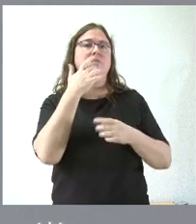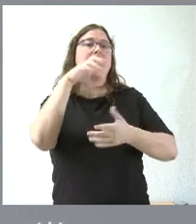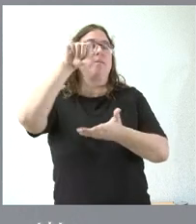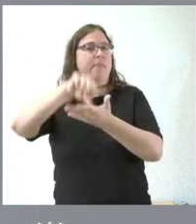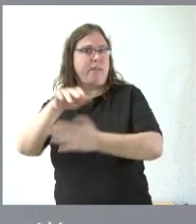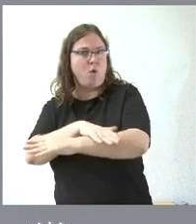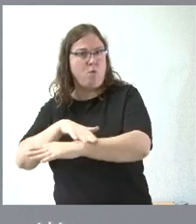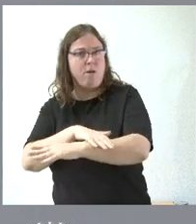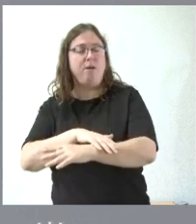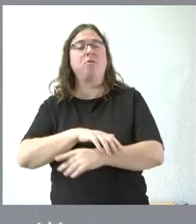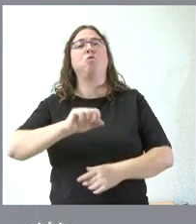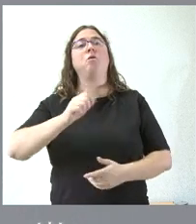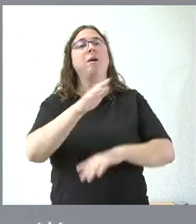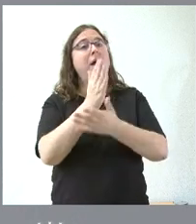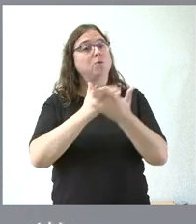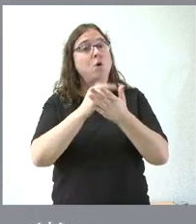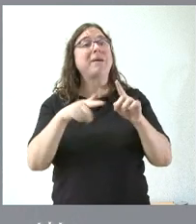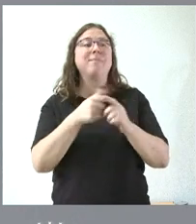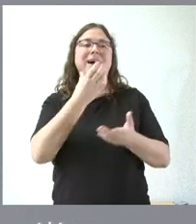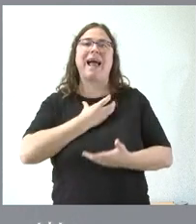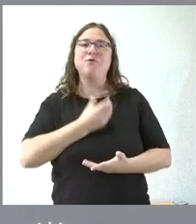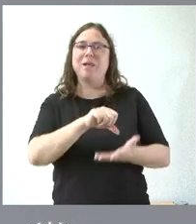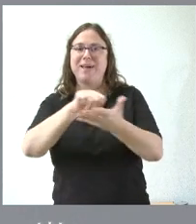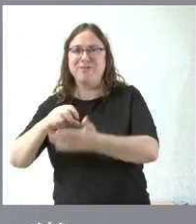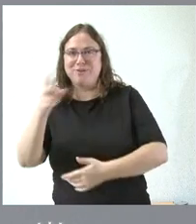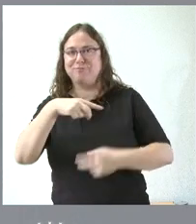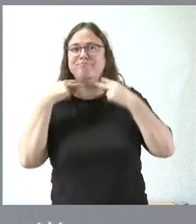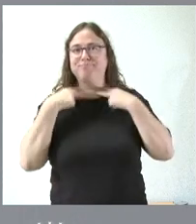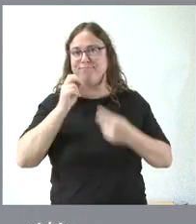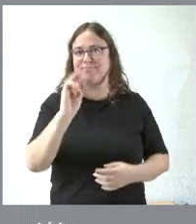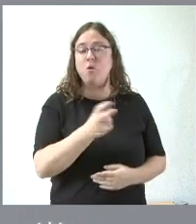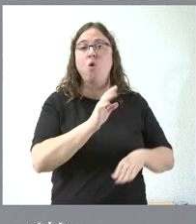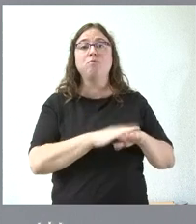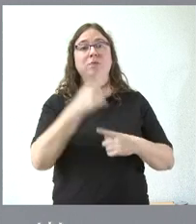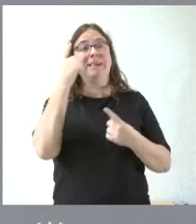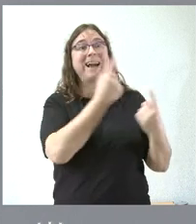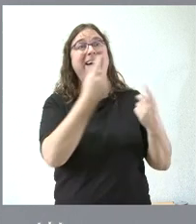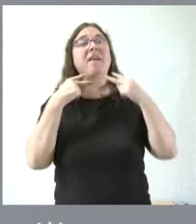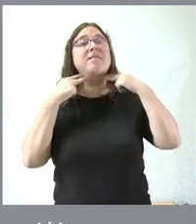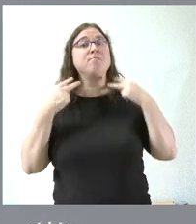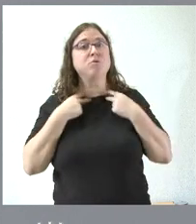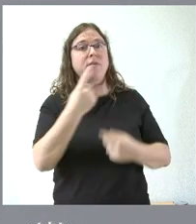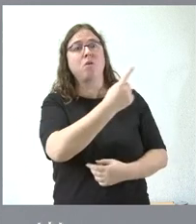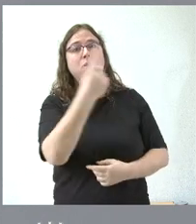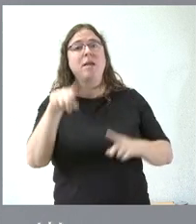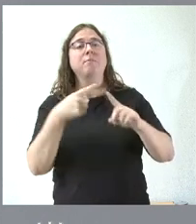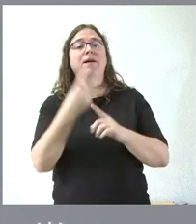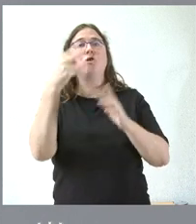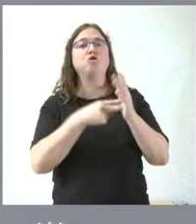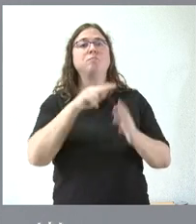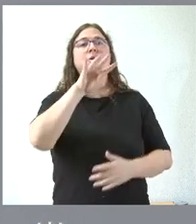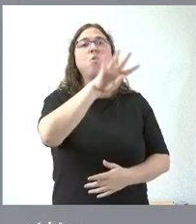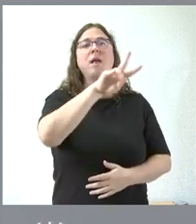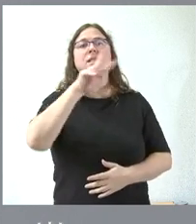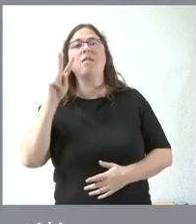Estado la administración autonómica pero también la administración local porque como es sabido cada una de las diputaciones provinciales y cada uno de los 2